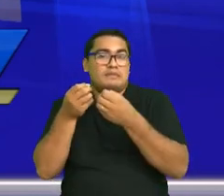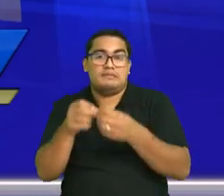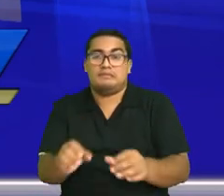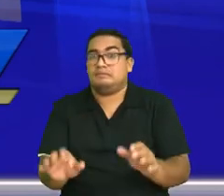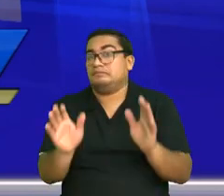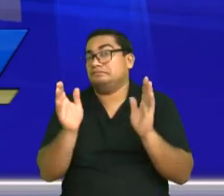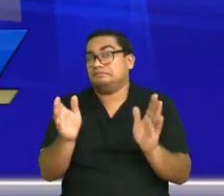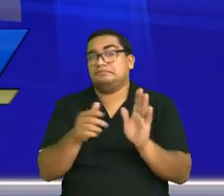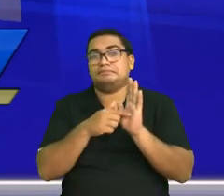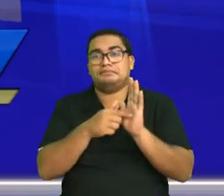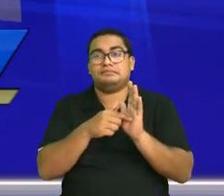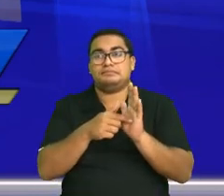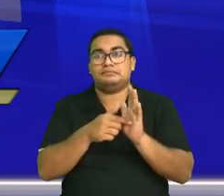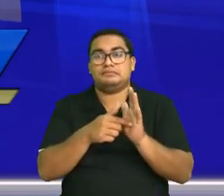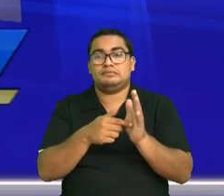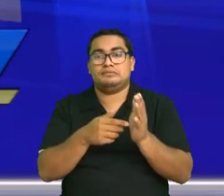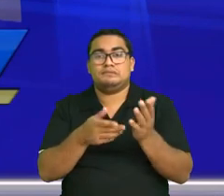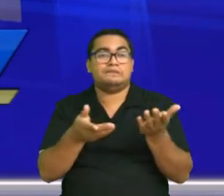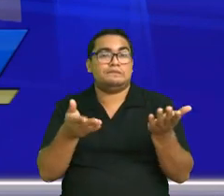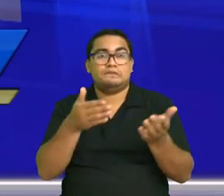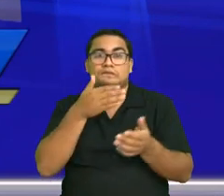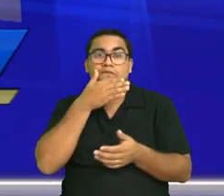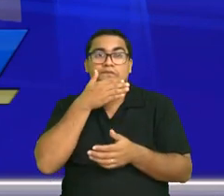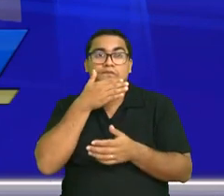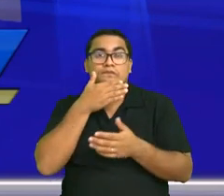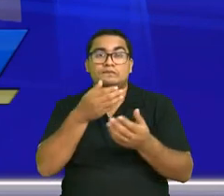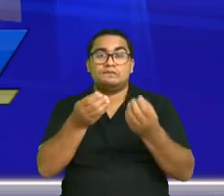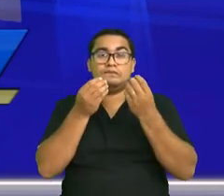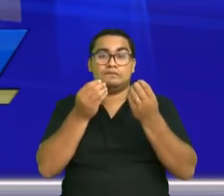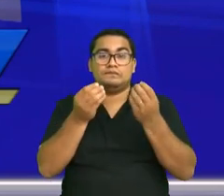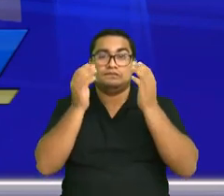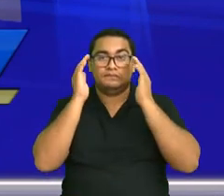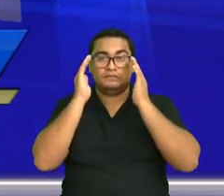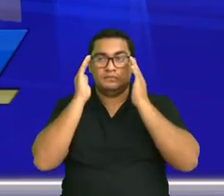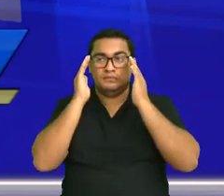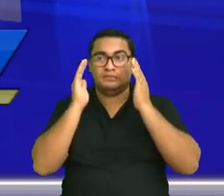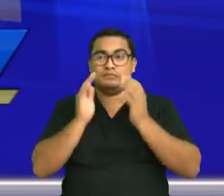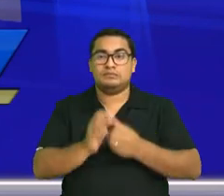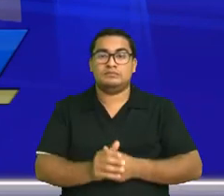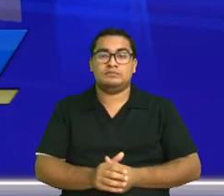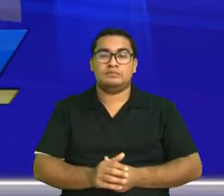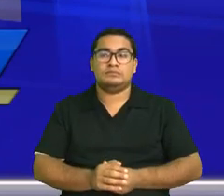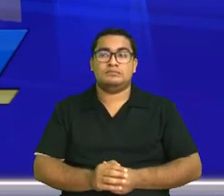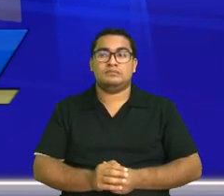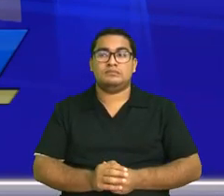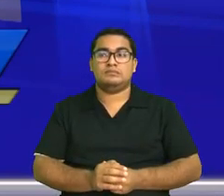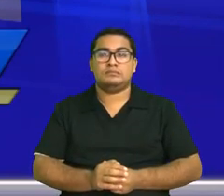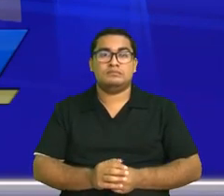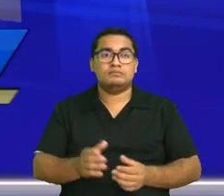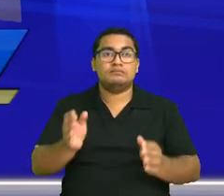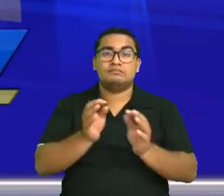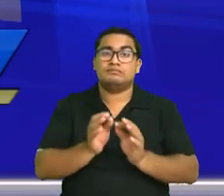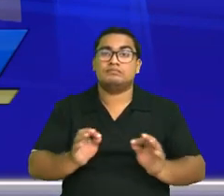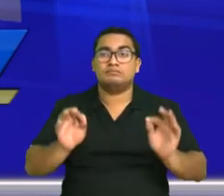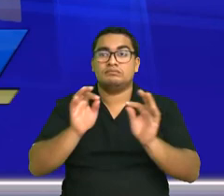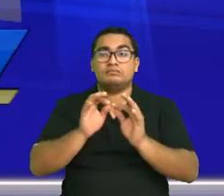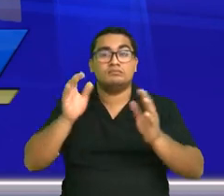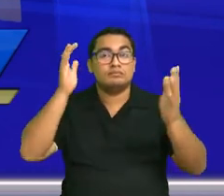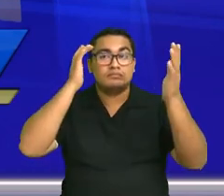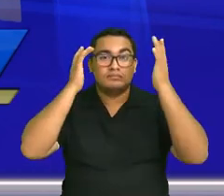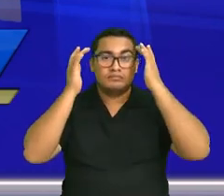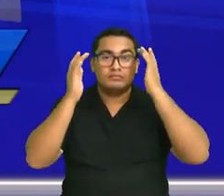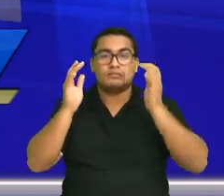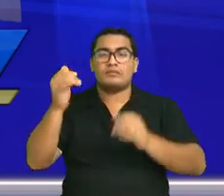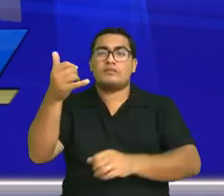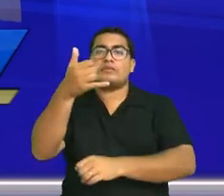alguna. O sea, es una cosa que nos debe exactamente, y que nos debe de preocupar. Entonces, este